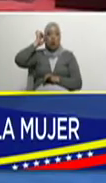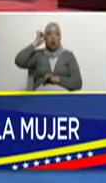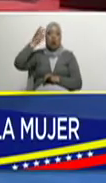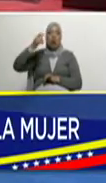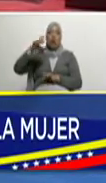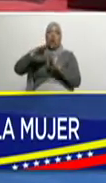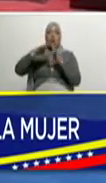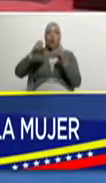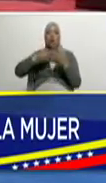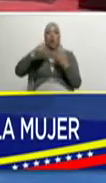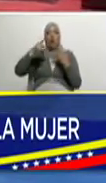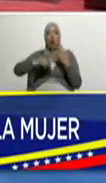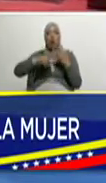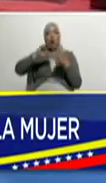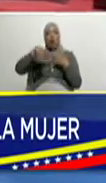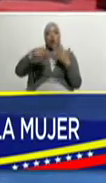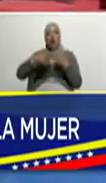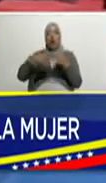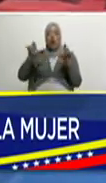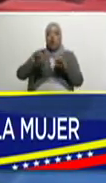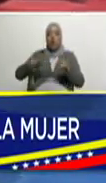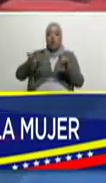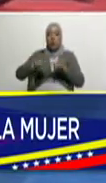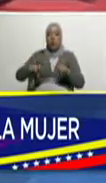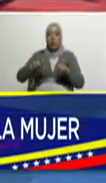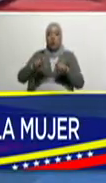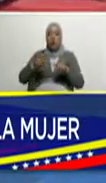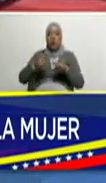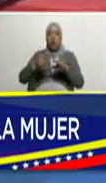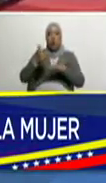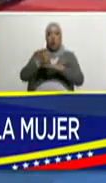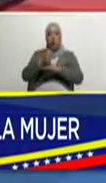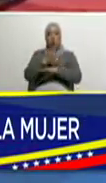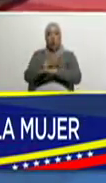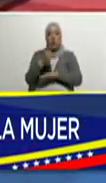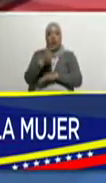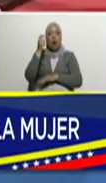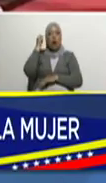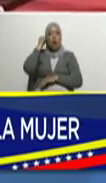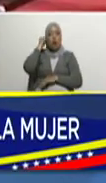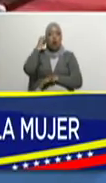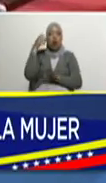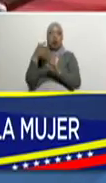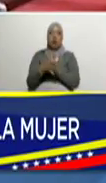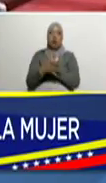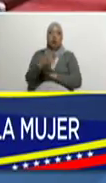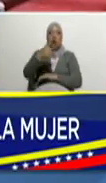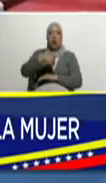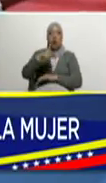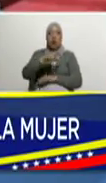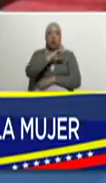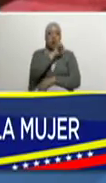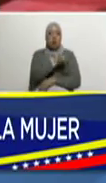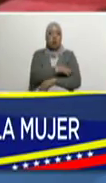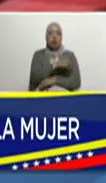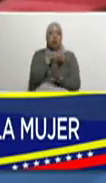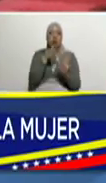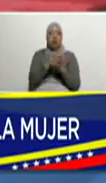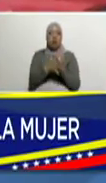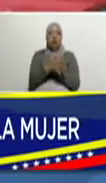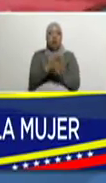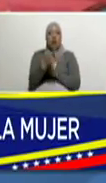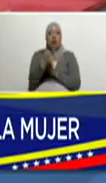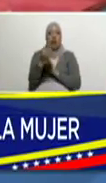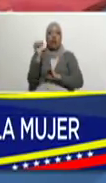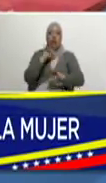tener todos los programas de formación y autoformación de esa mujer que hoy se empodera para seguir